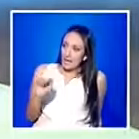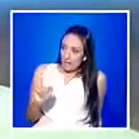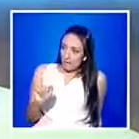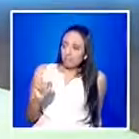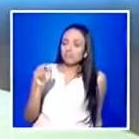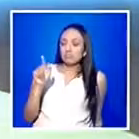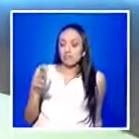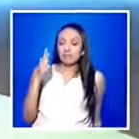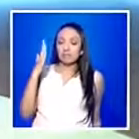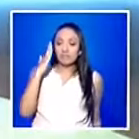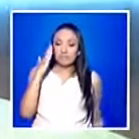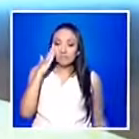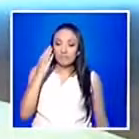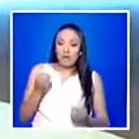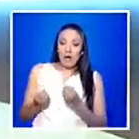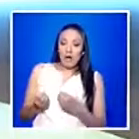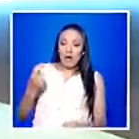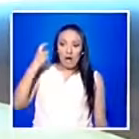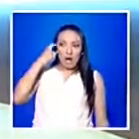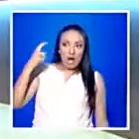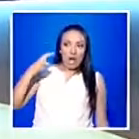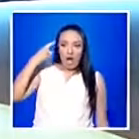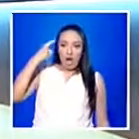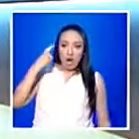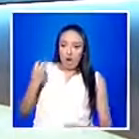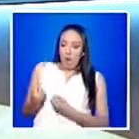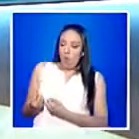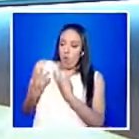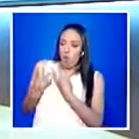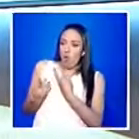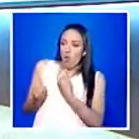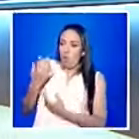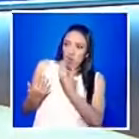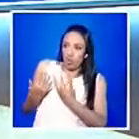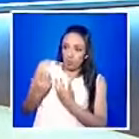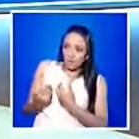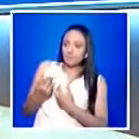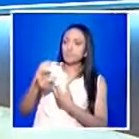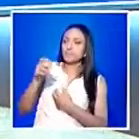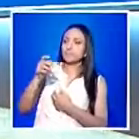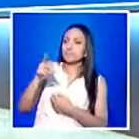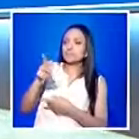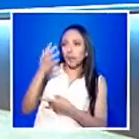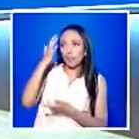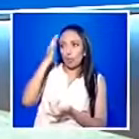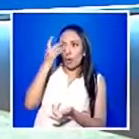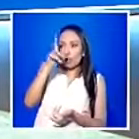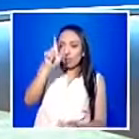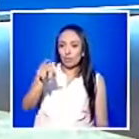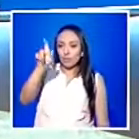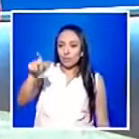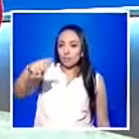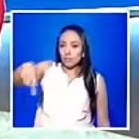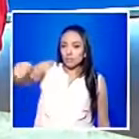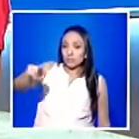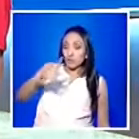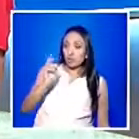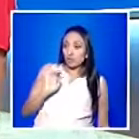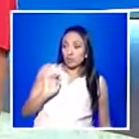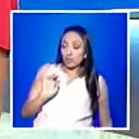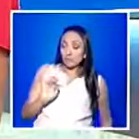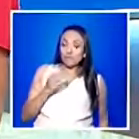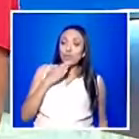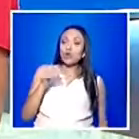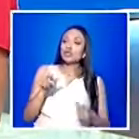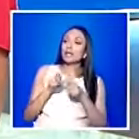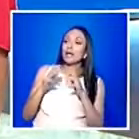que aparece cada persona malintencionada. No es para menos que los vecinos estén preocupados debido al crecimiento de la maleza muy cerca